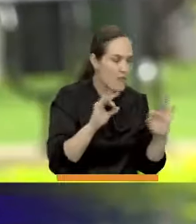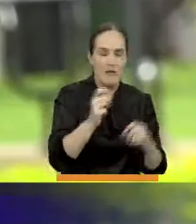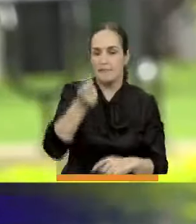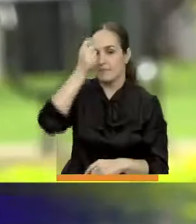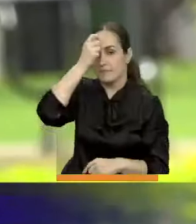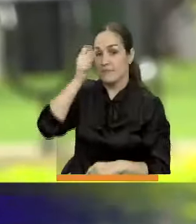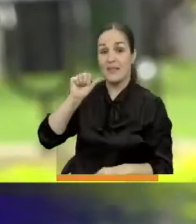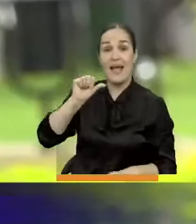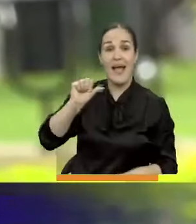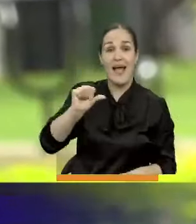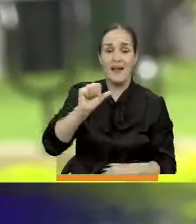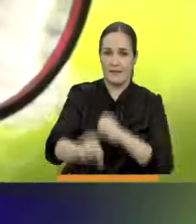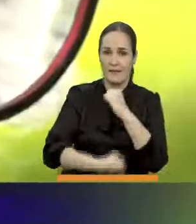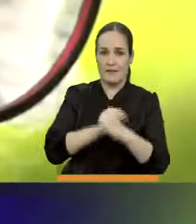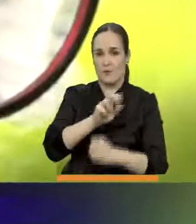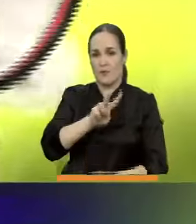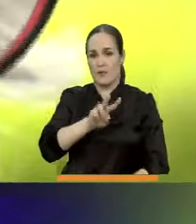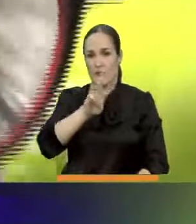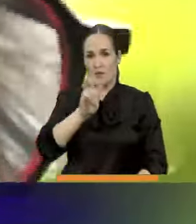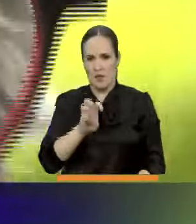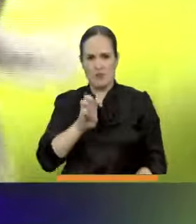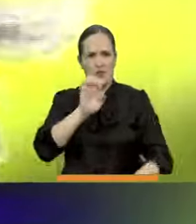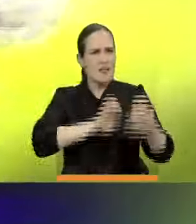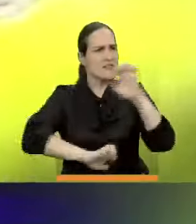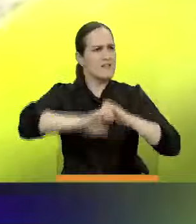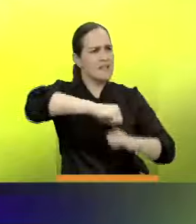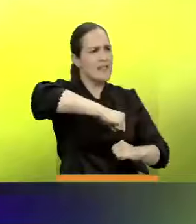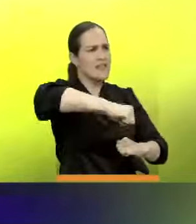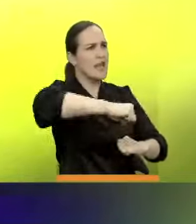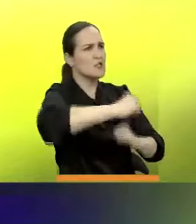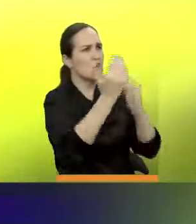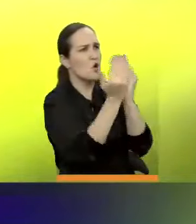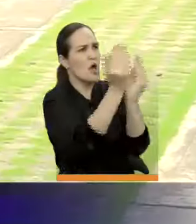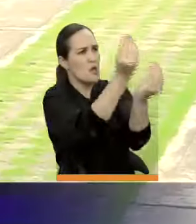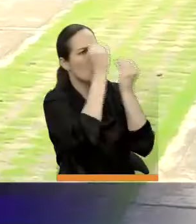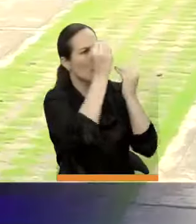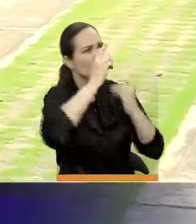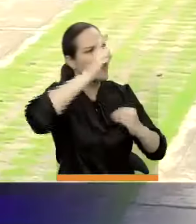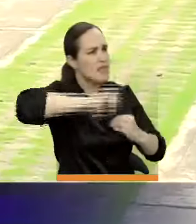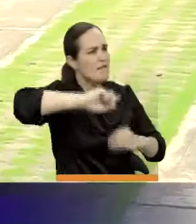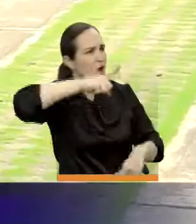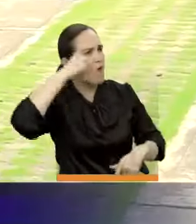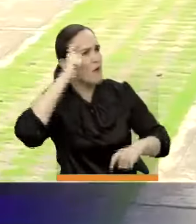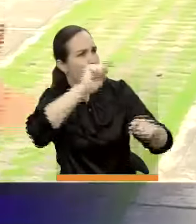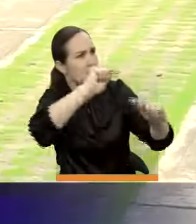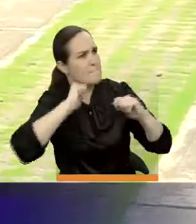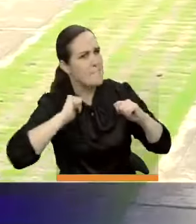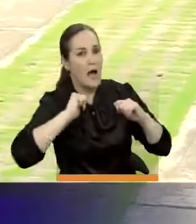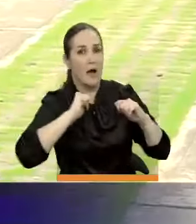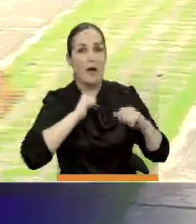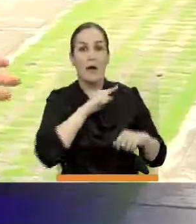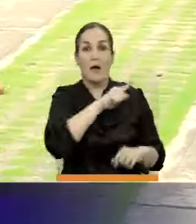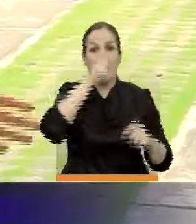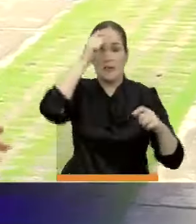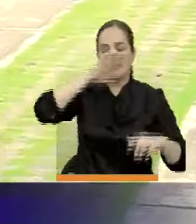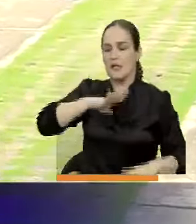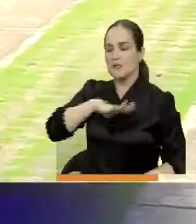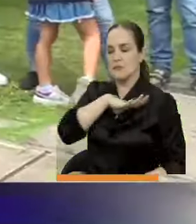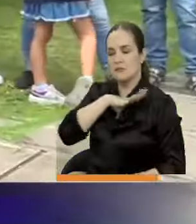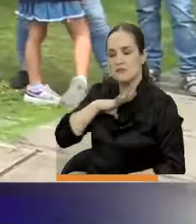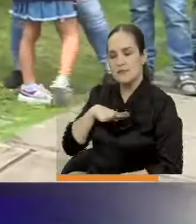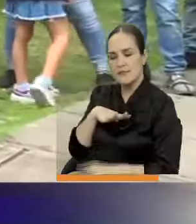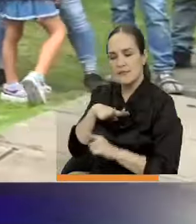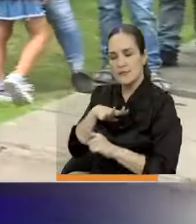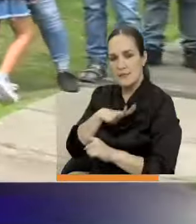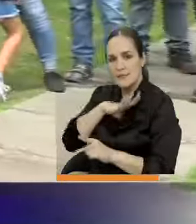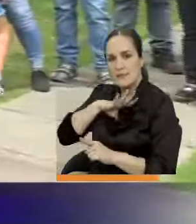Luz Amparo tenía 28 años defendía el derecho a la educación pública algo que según ella le incomodaba al estado y para poder